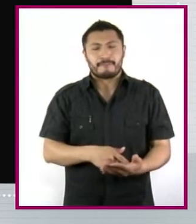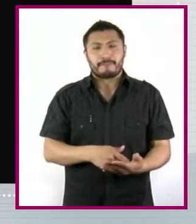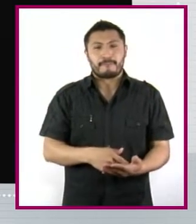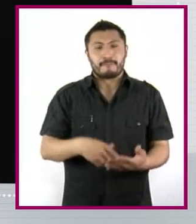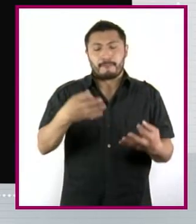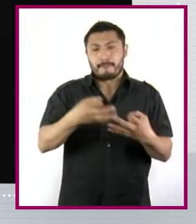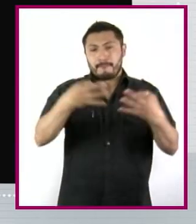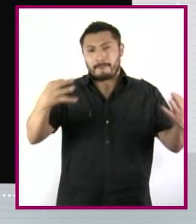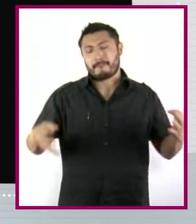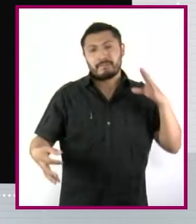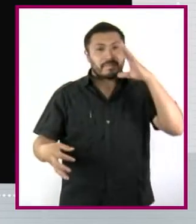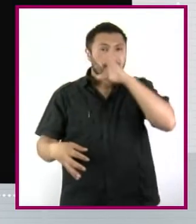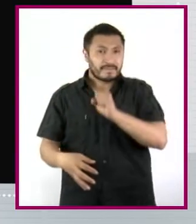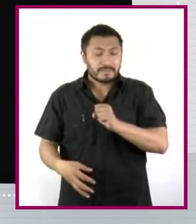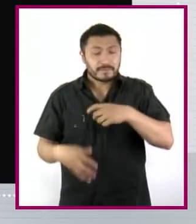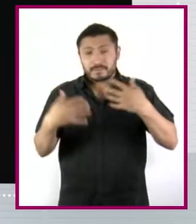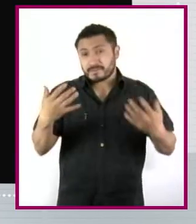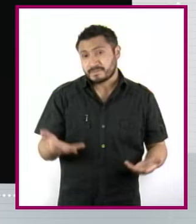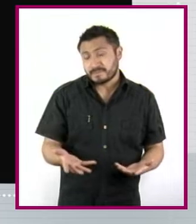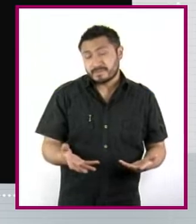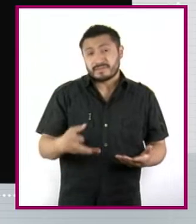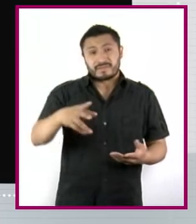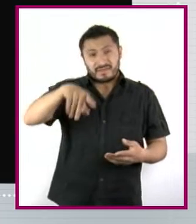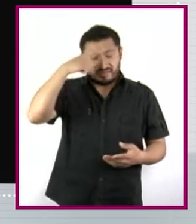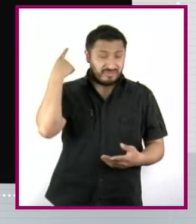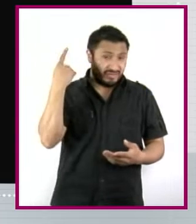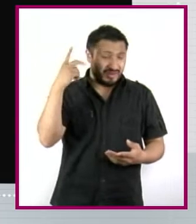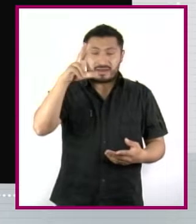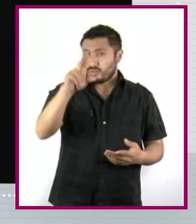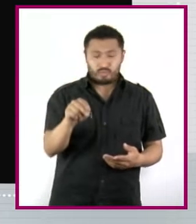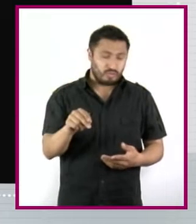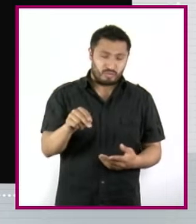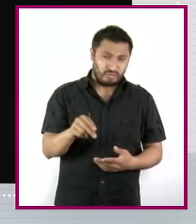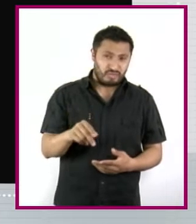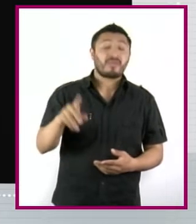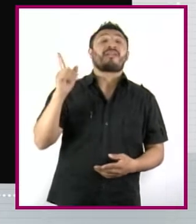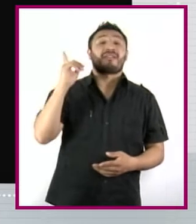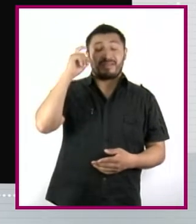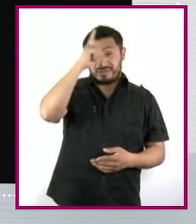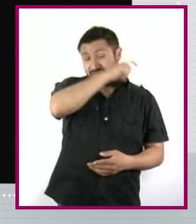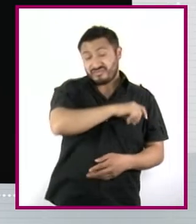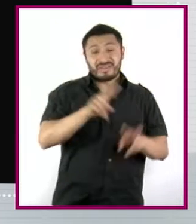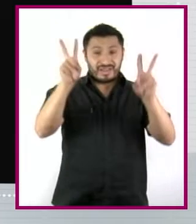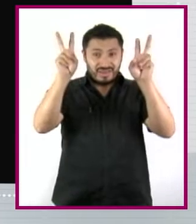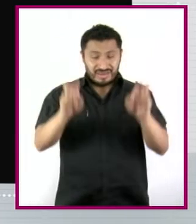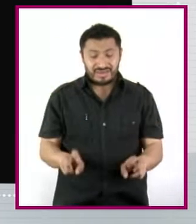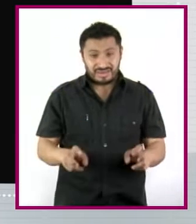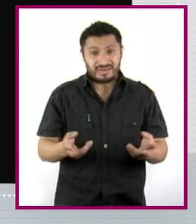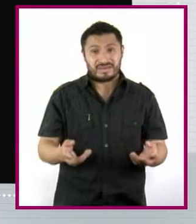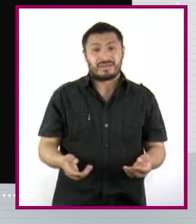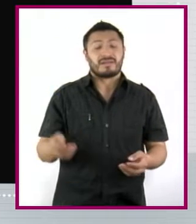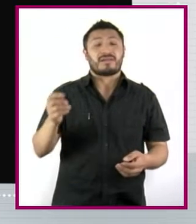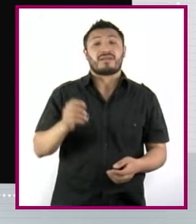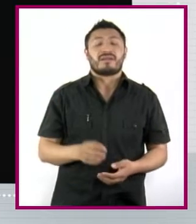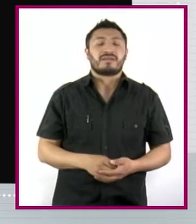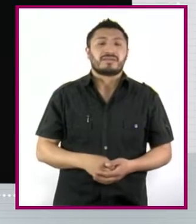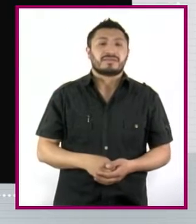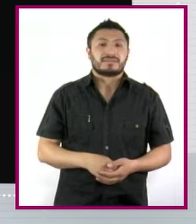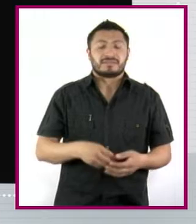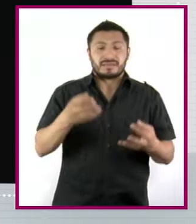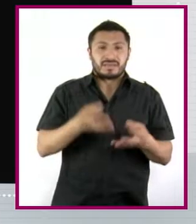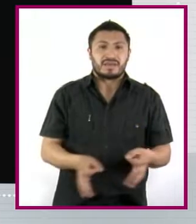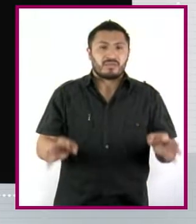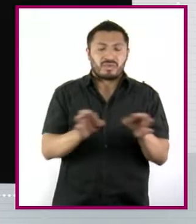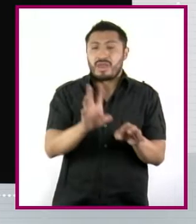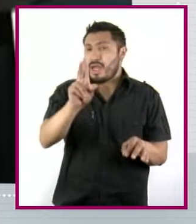de Tierra Caliente, y no ha sido fácil, es un tema muy complicado realmente. Mientras no caigan en ese juego y